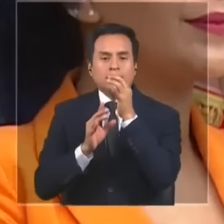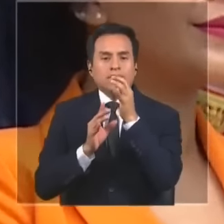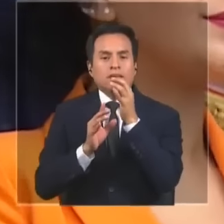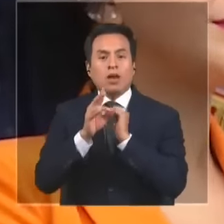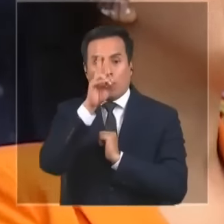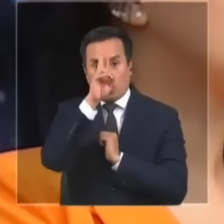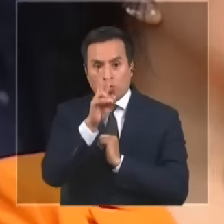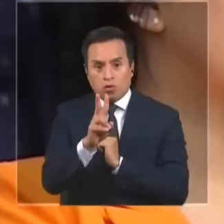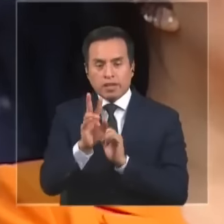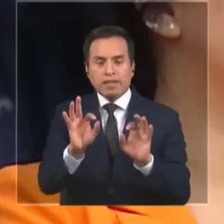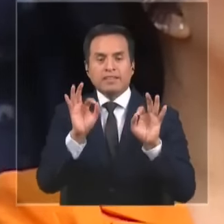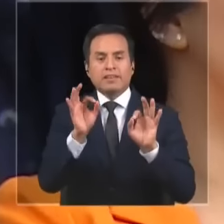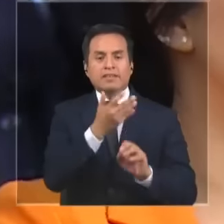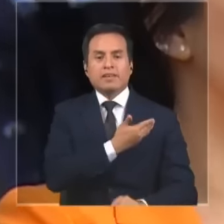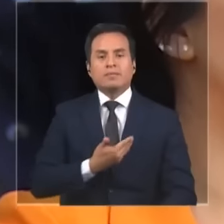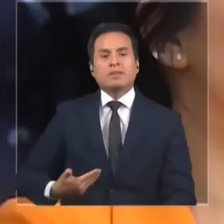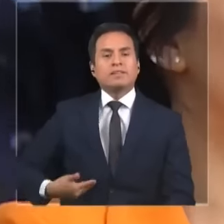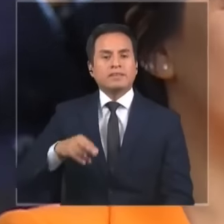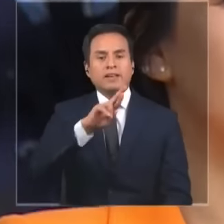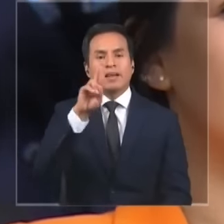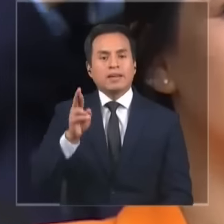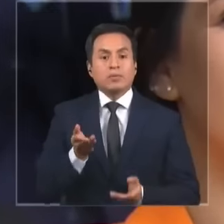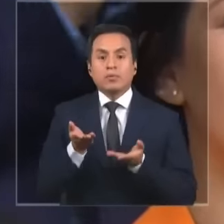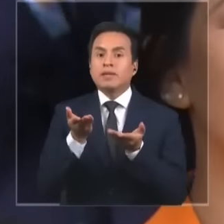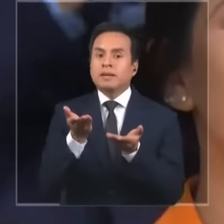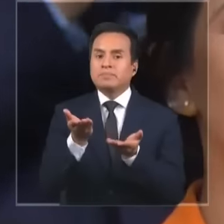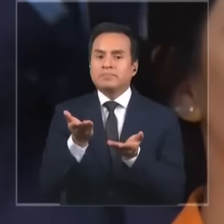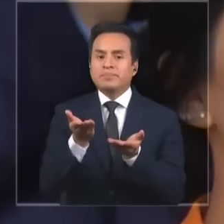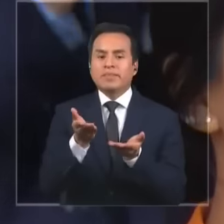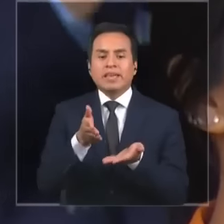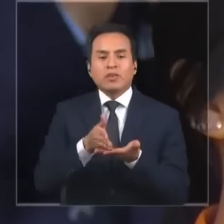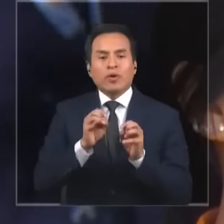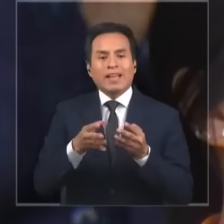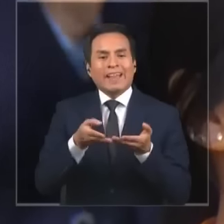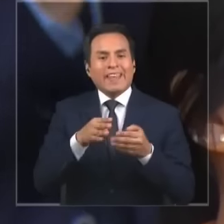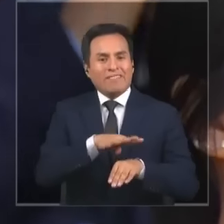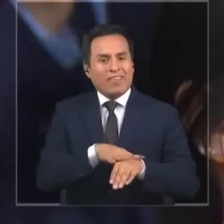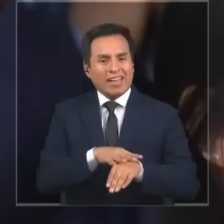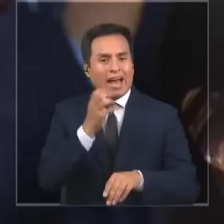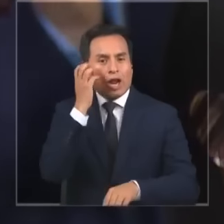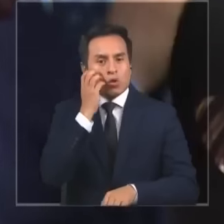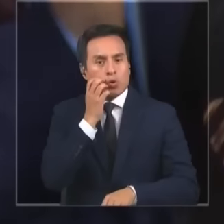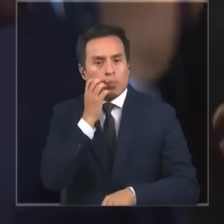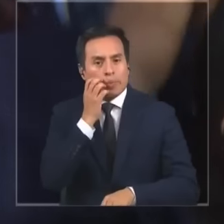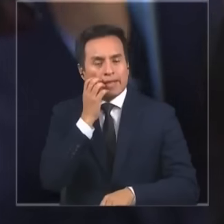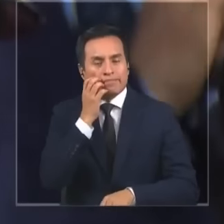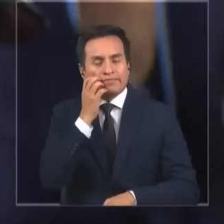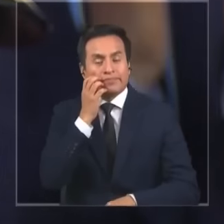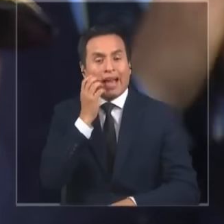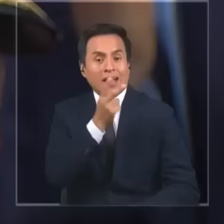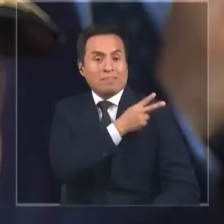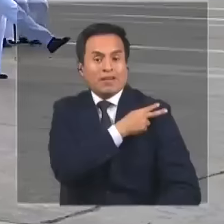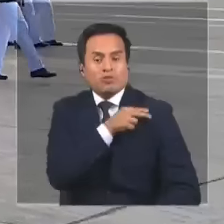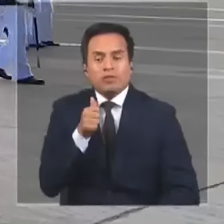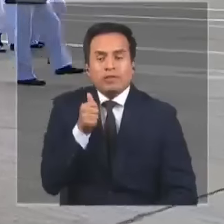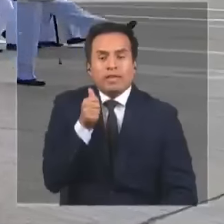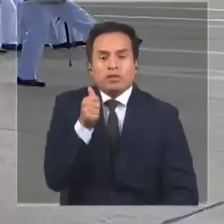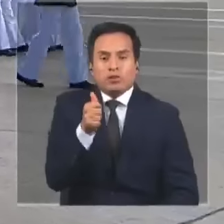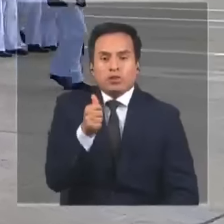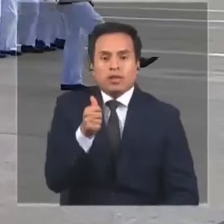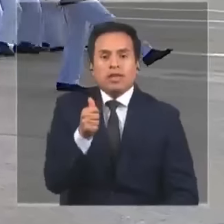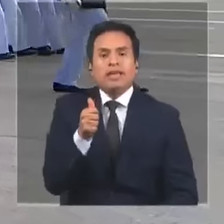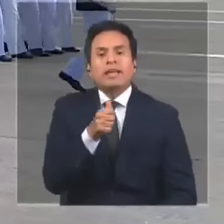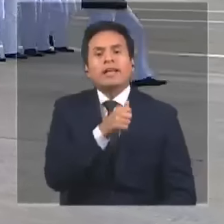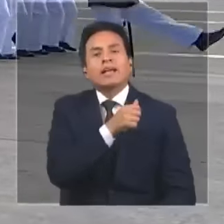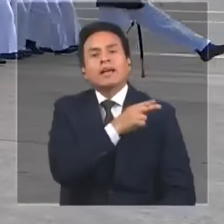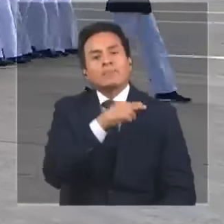Rinde honores a su excelencia el presidente de la República, la Escuela Naval Arturo Prat, al mando de su director, el capitán